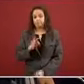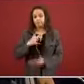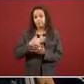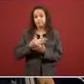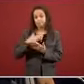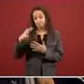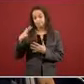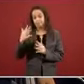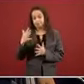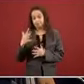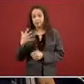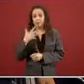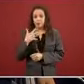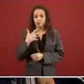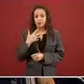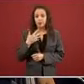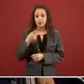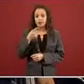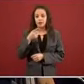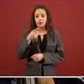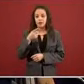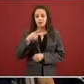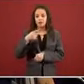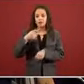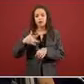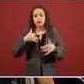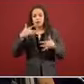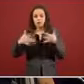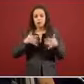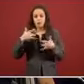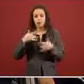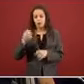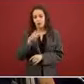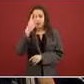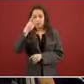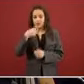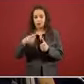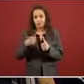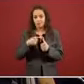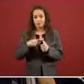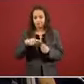tiene sobre todo las 3 primeras condiciones. En México tenemos casi